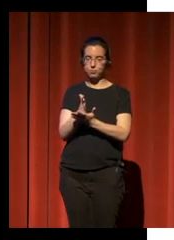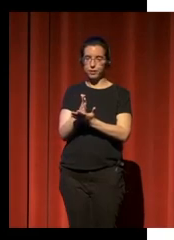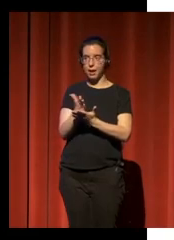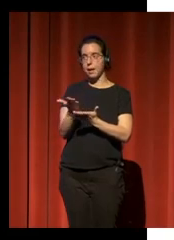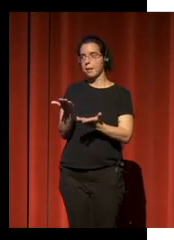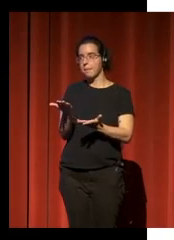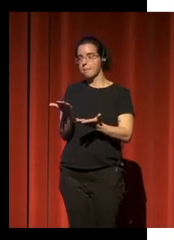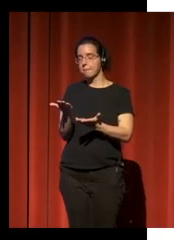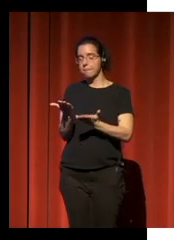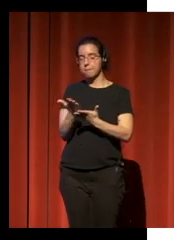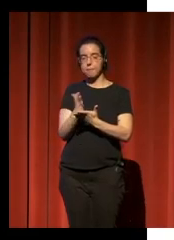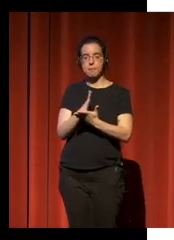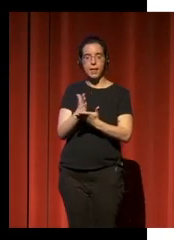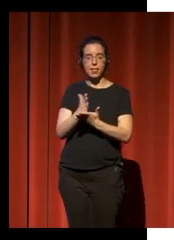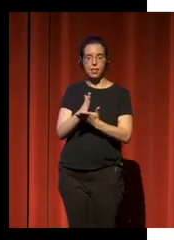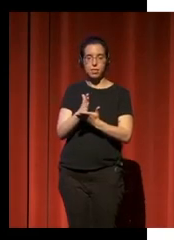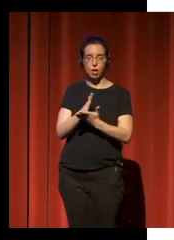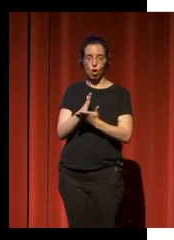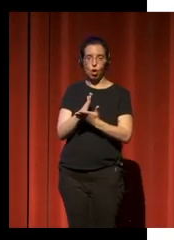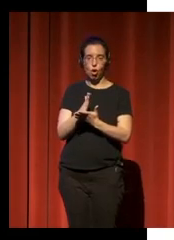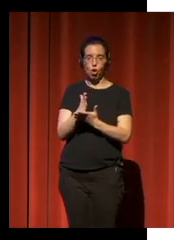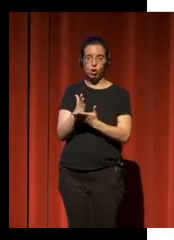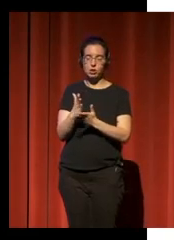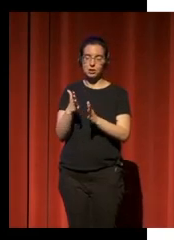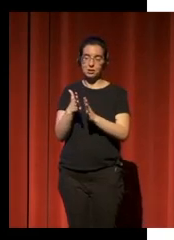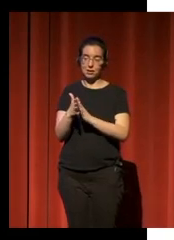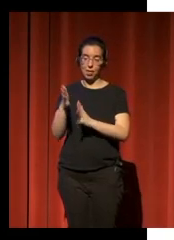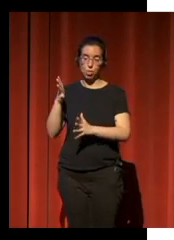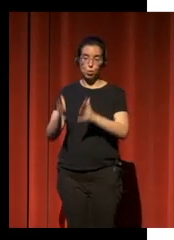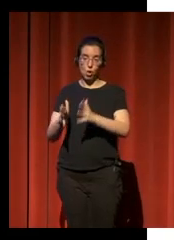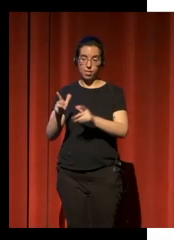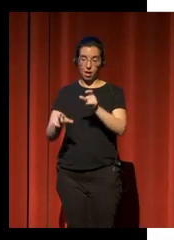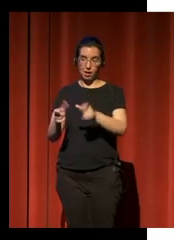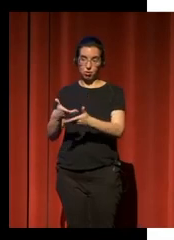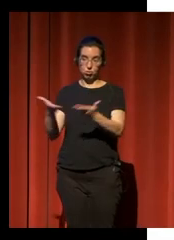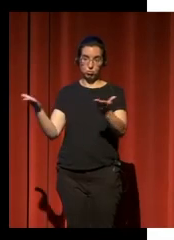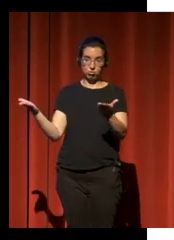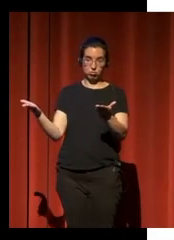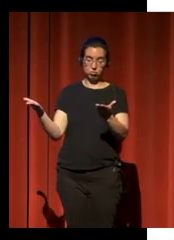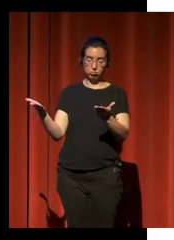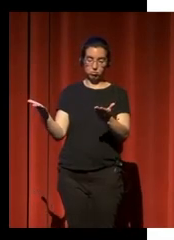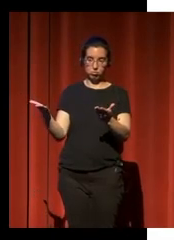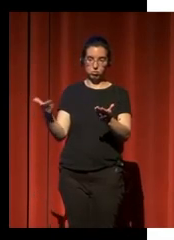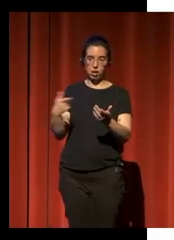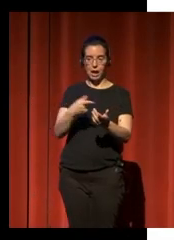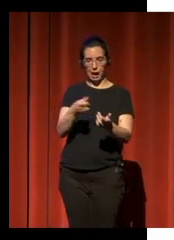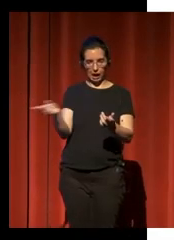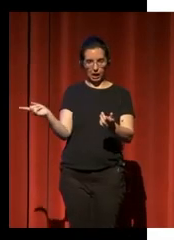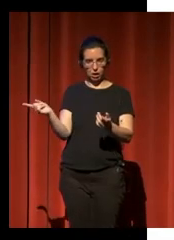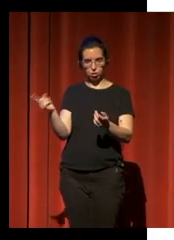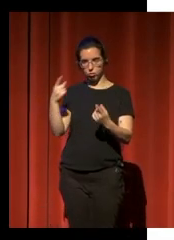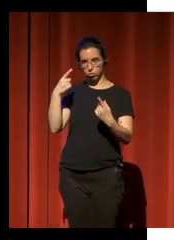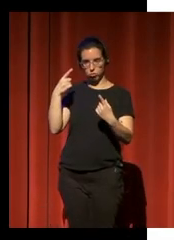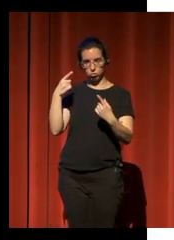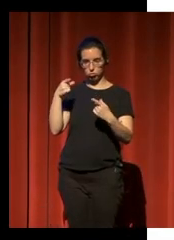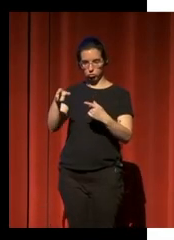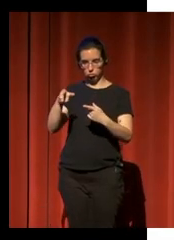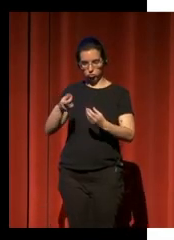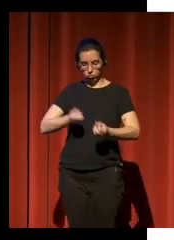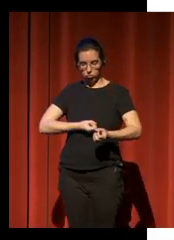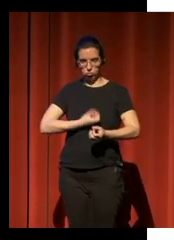mediación digamos con la ciudadanía para que sea ella misma la que promueva actividades